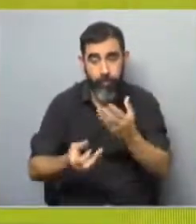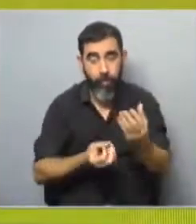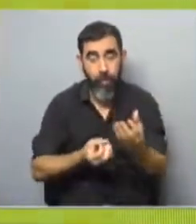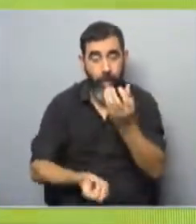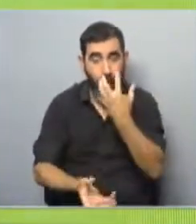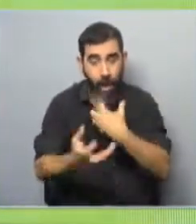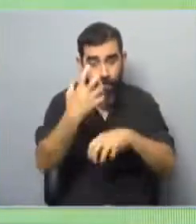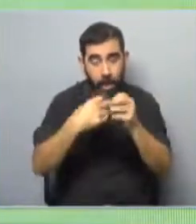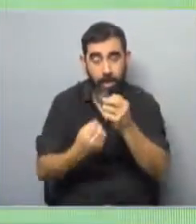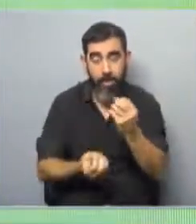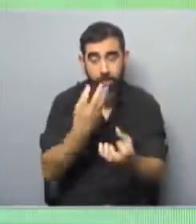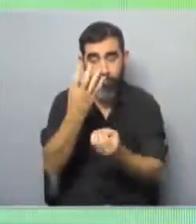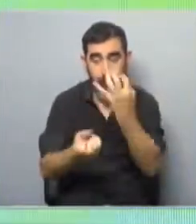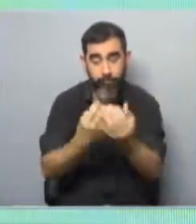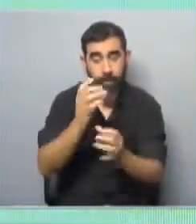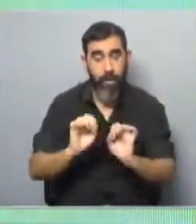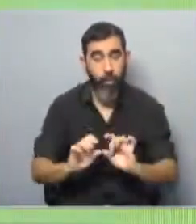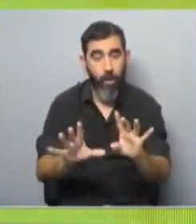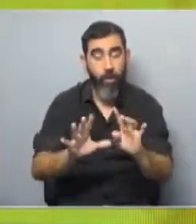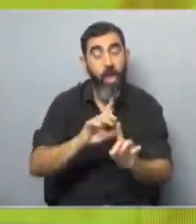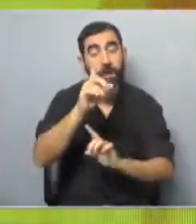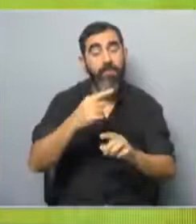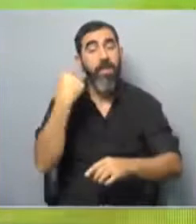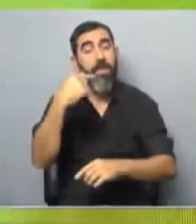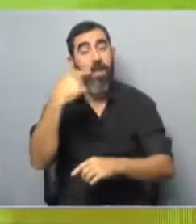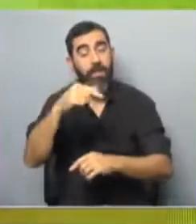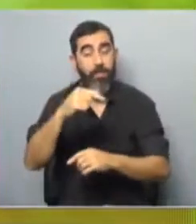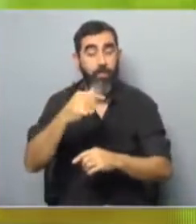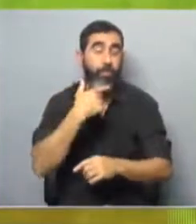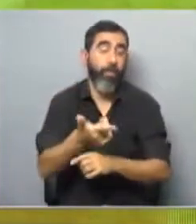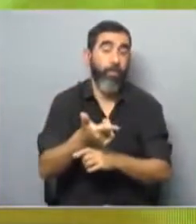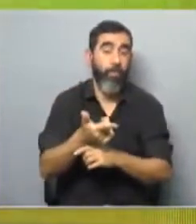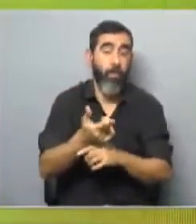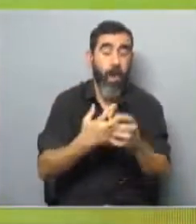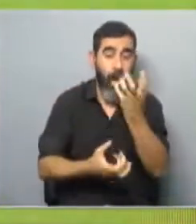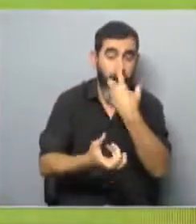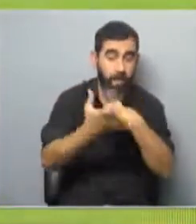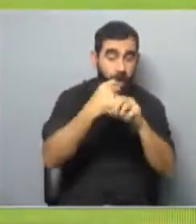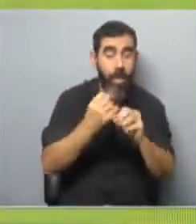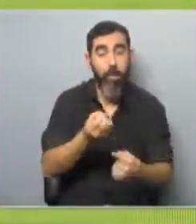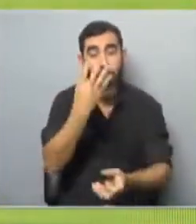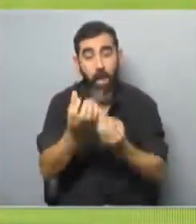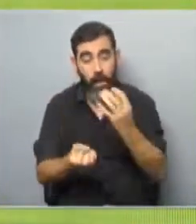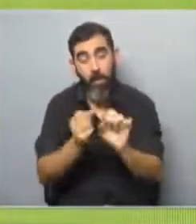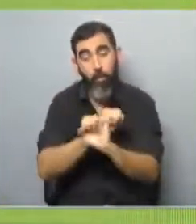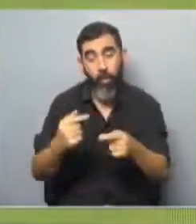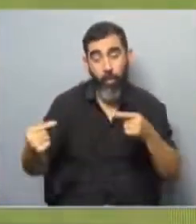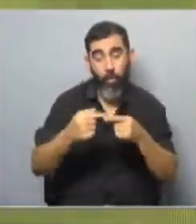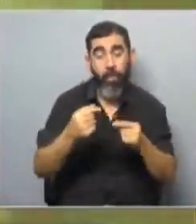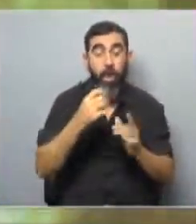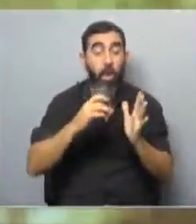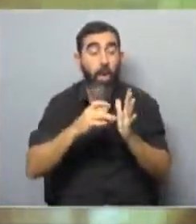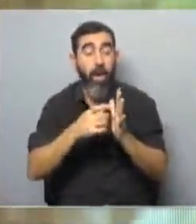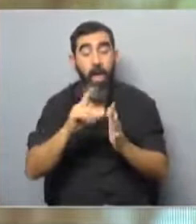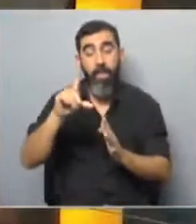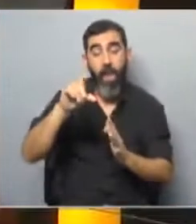con el nuevo entorno, y muchas veces tienen impactos negativos, ¿no? Que puede ser sobre las especies, plantas, animales, sobre la calidad del